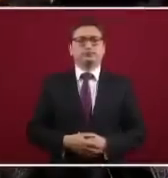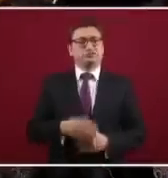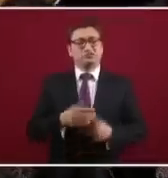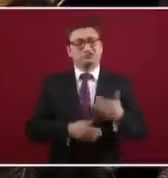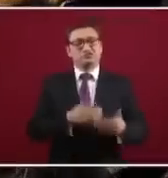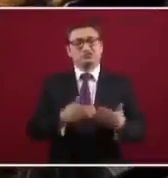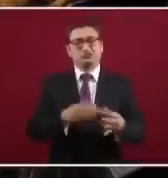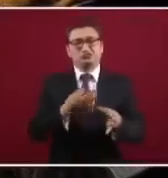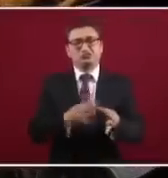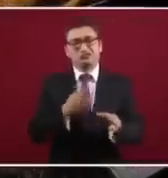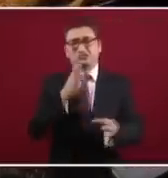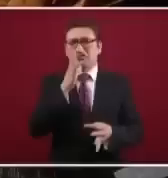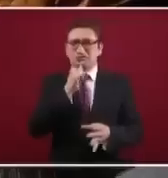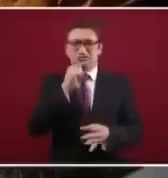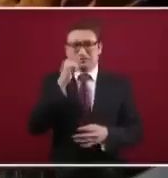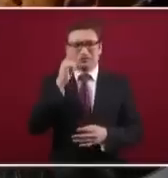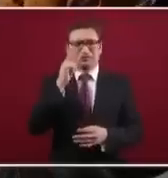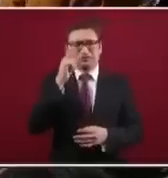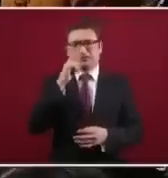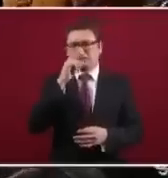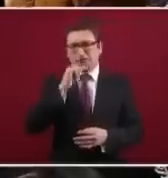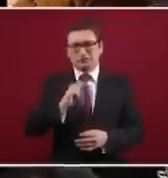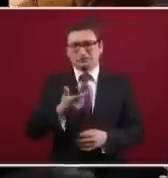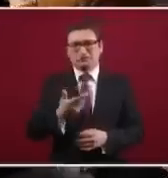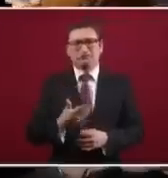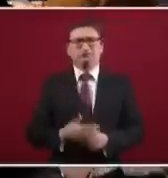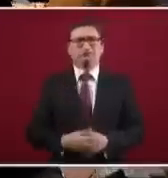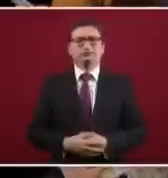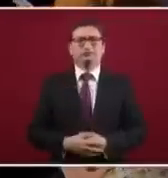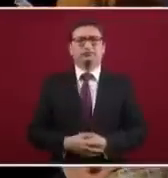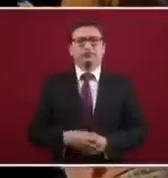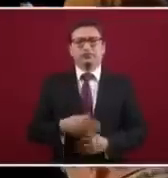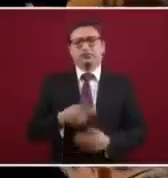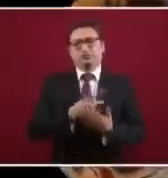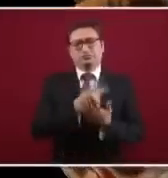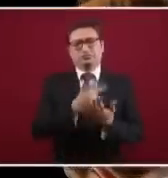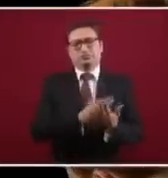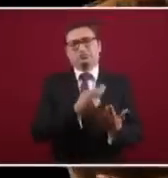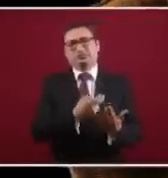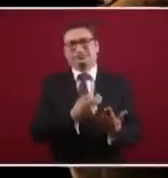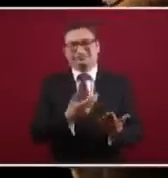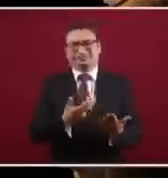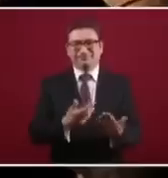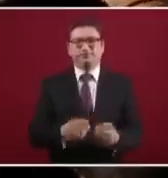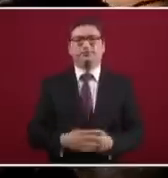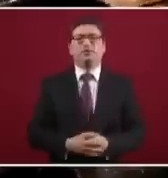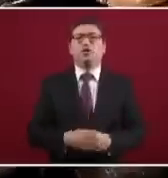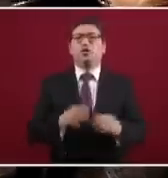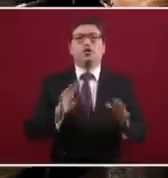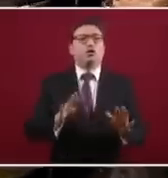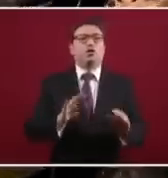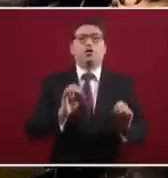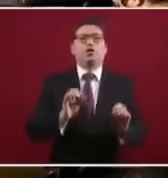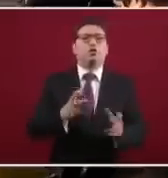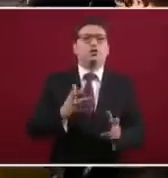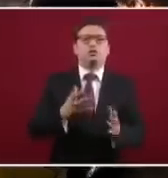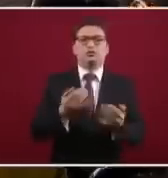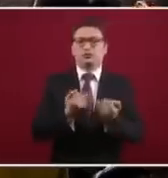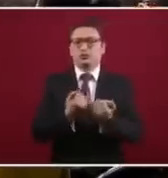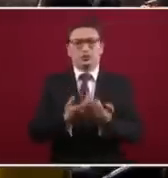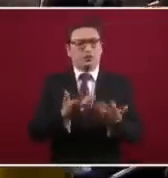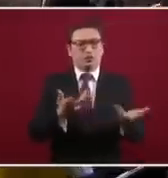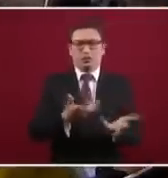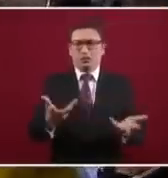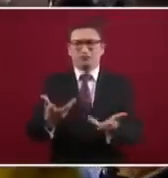materializan las cosas, no se cumplen los programas o no se hacen bien las